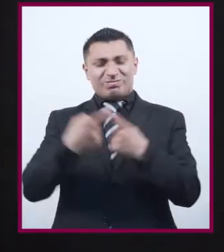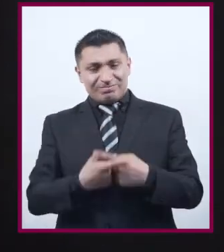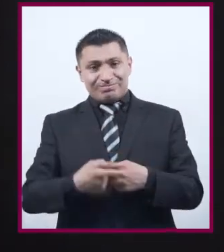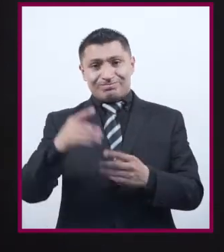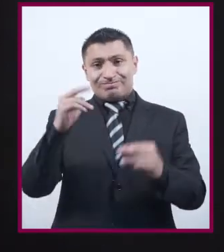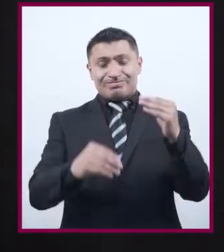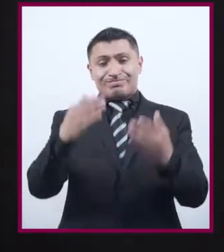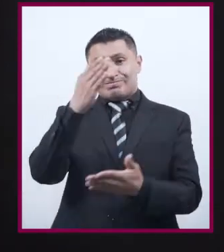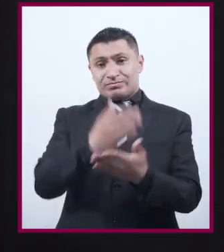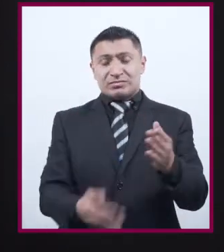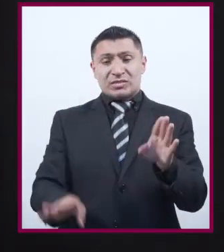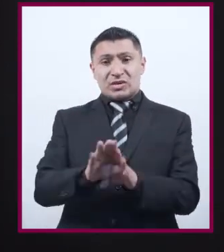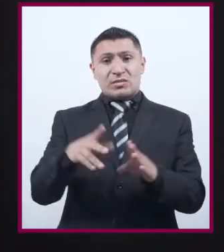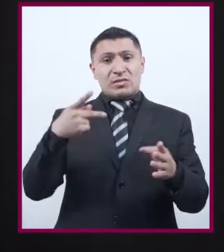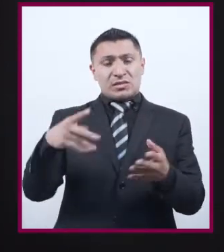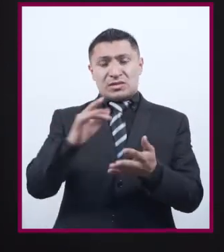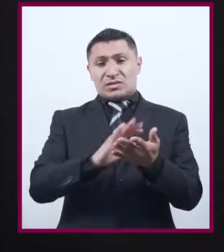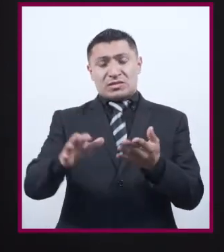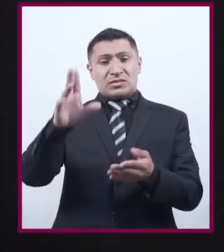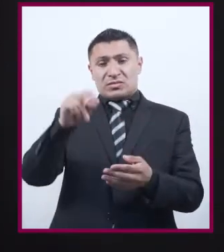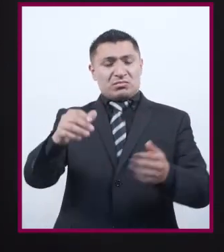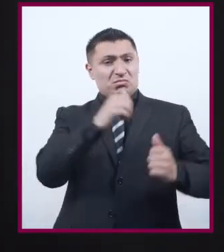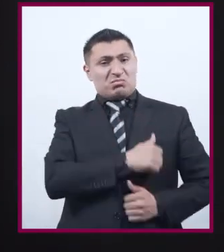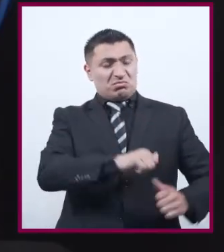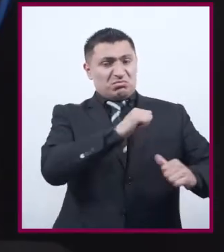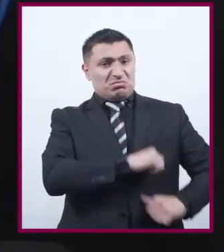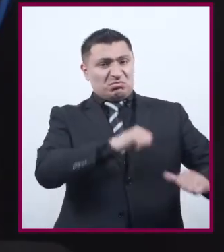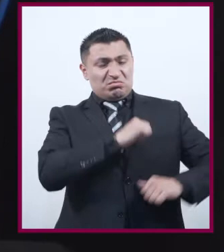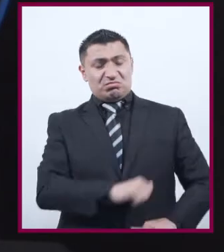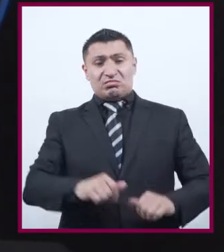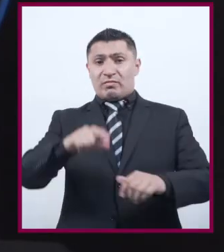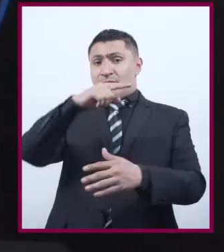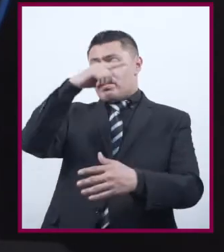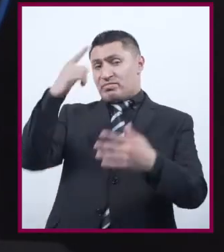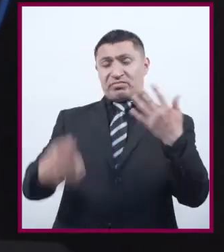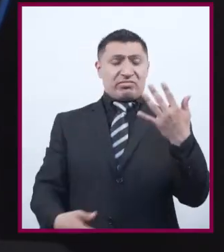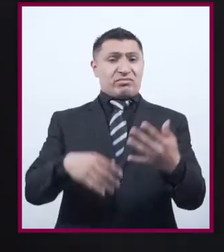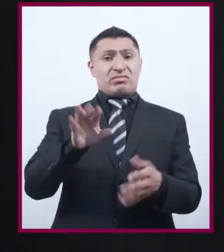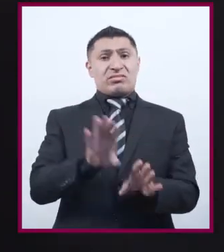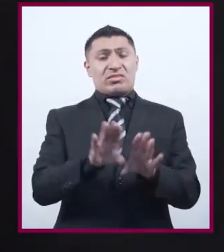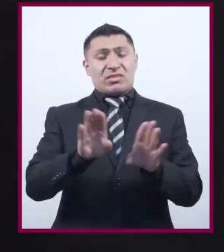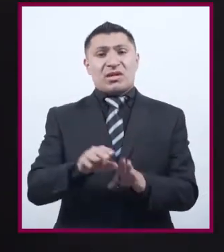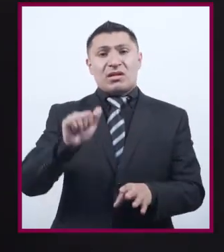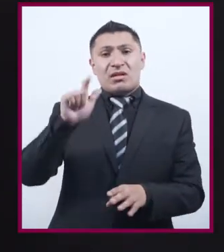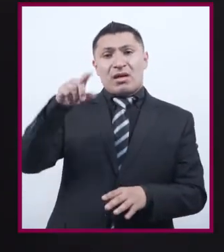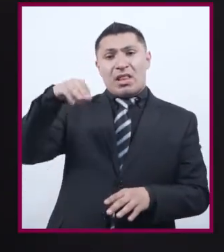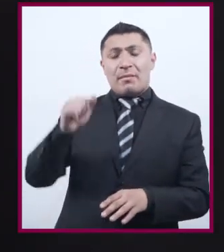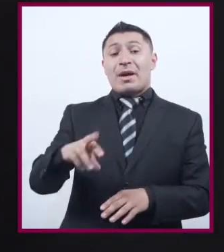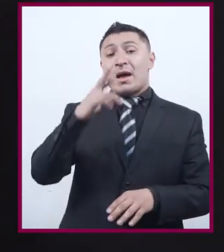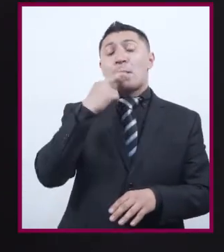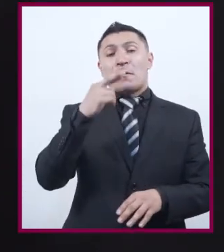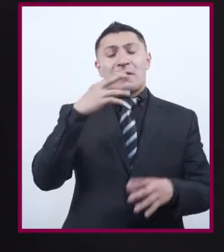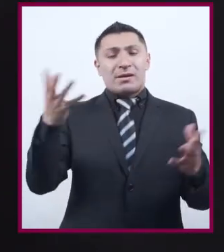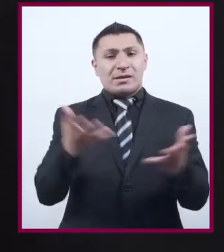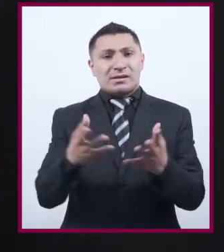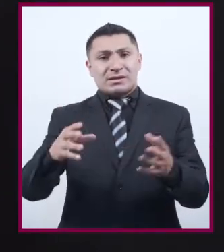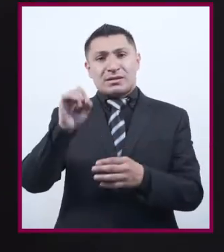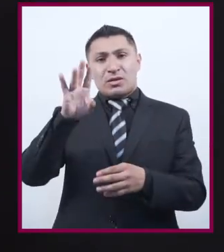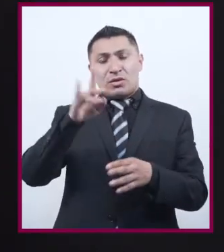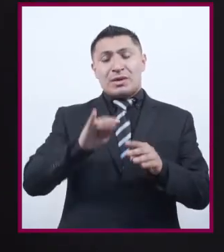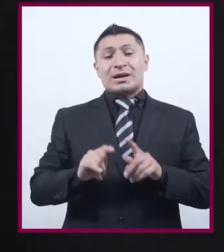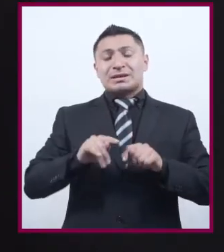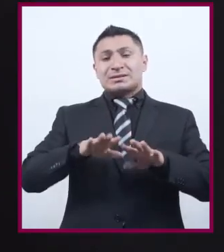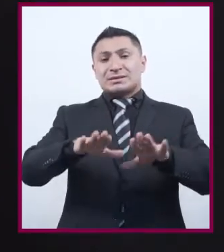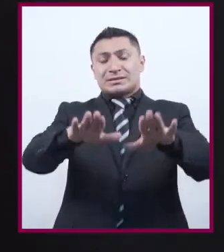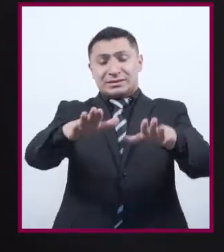por la literatura anarquista y por sufragistas norteamericanas, como el grupo Alma Roja, que fundaron las obreras textiles, bordadoras